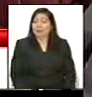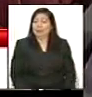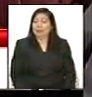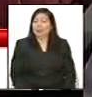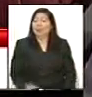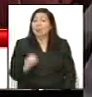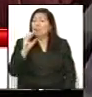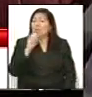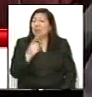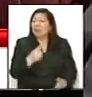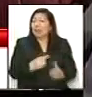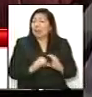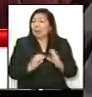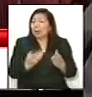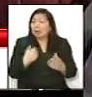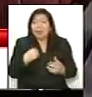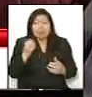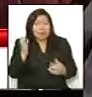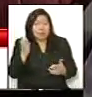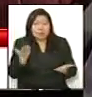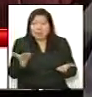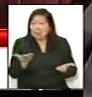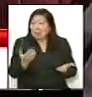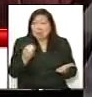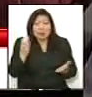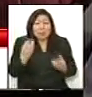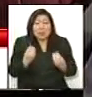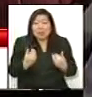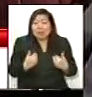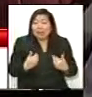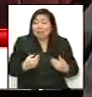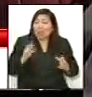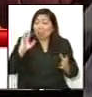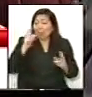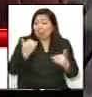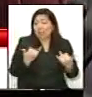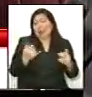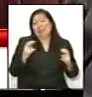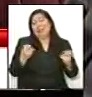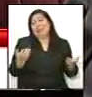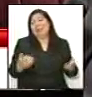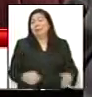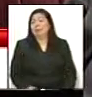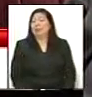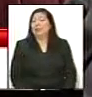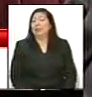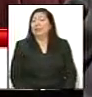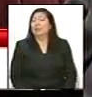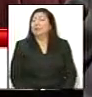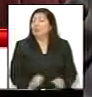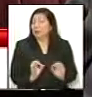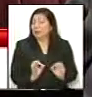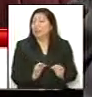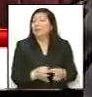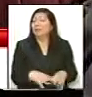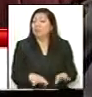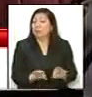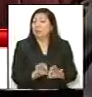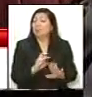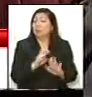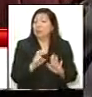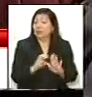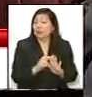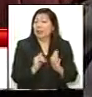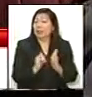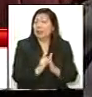siguen buscando de que el Parlamento los escuche, y el Parlamento no los escucha porque estamos distraídos en eso. Por eso, presidente, siendo importante este proyecto de ley,